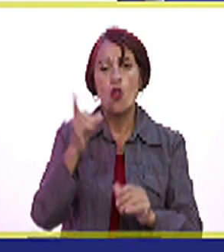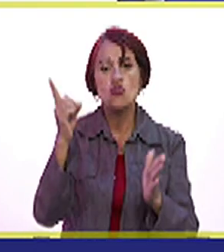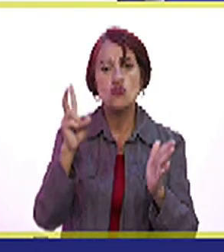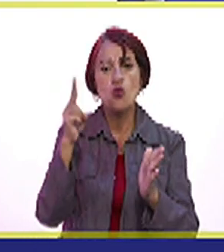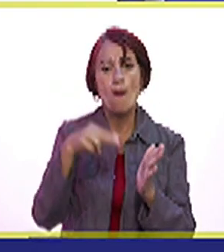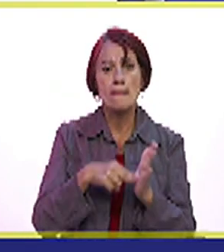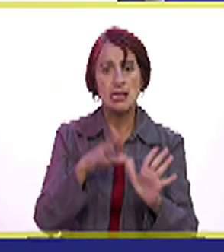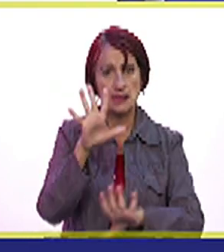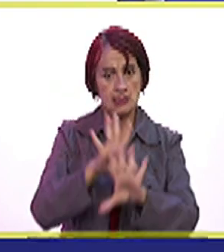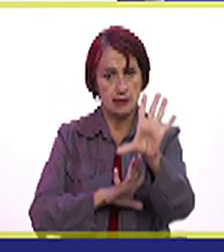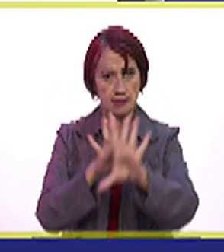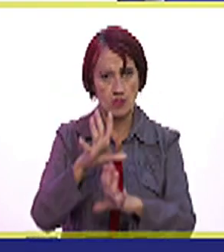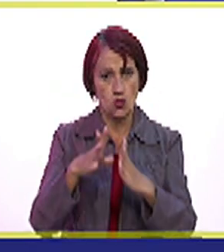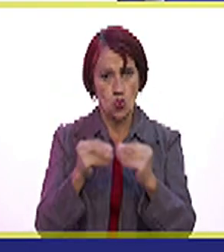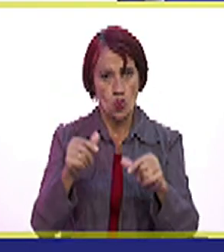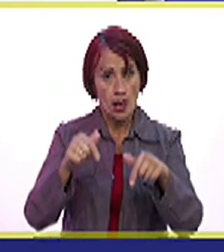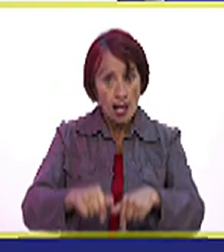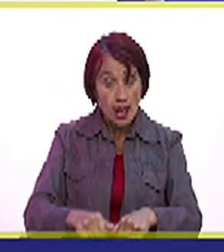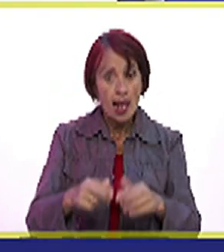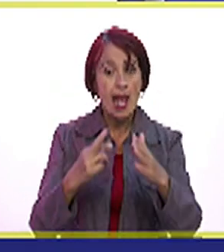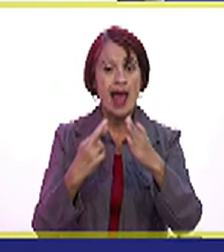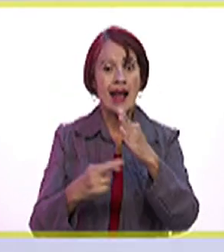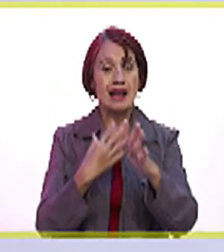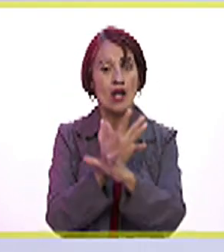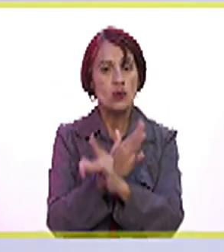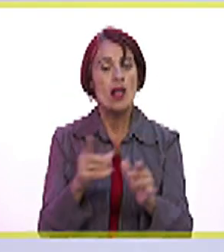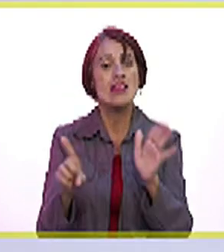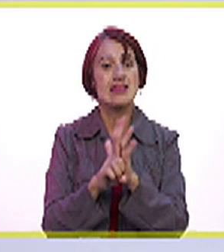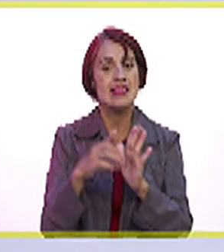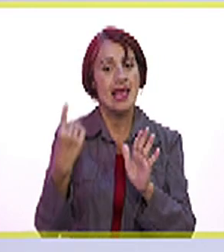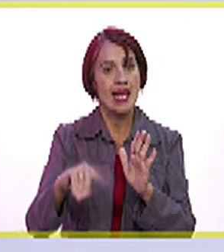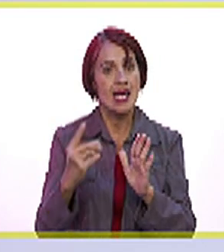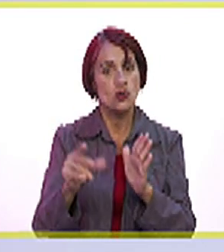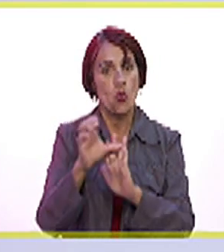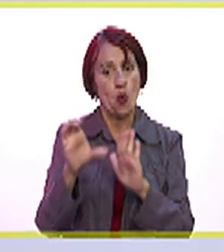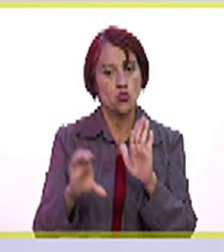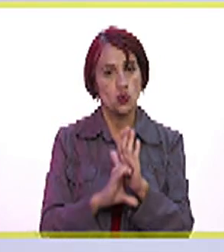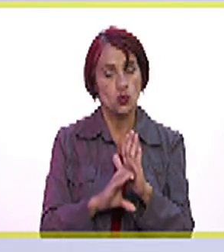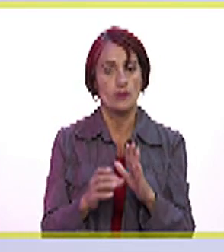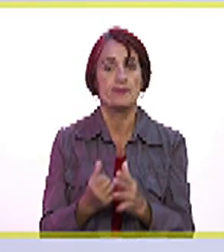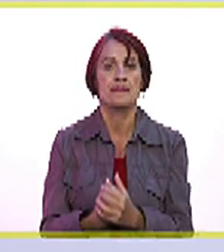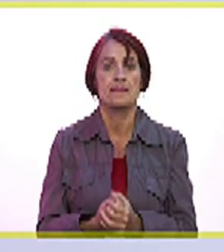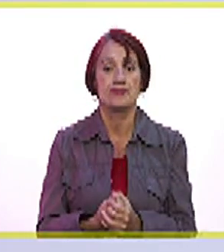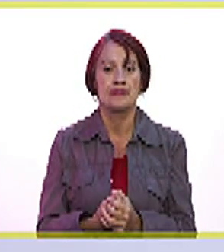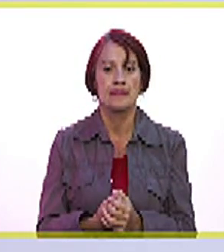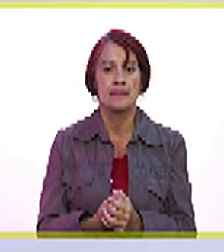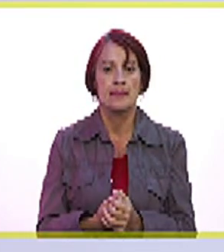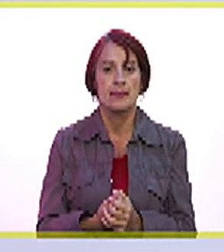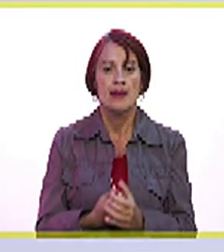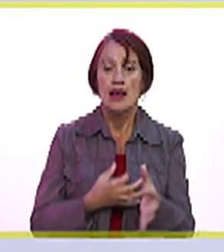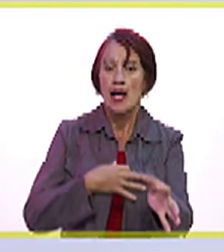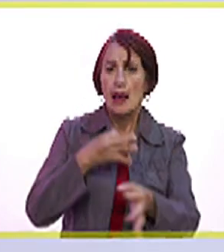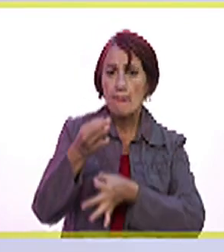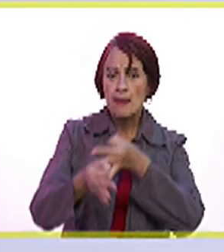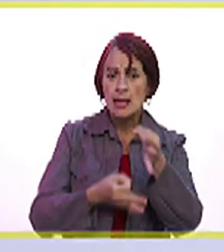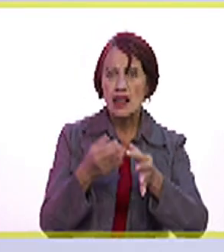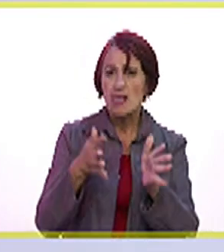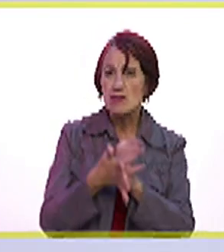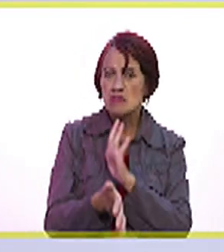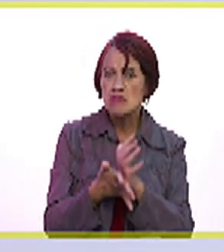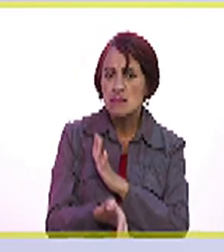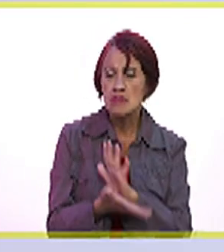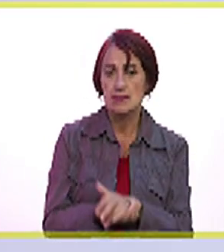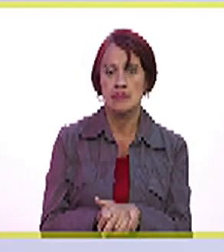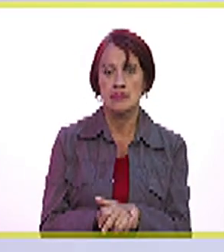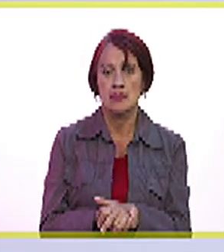O sea, en nuestro país la recreación es un derecho constitucional. ¿Qué nos habla la ley? ¿En